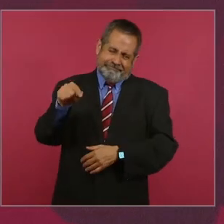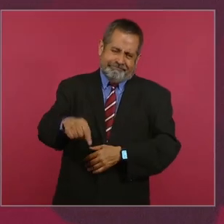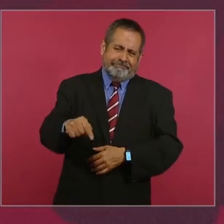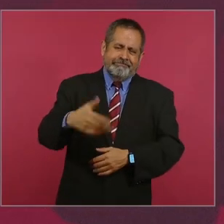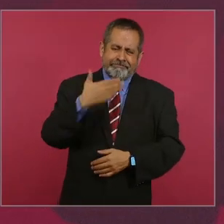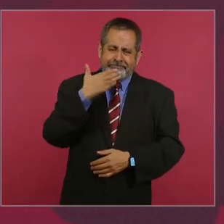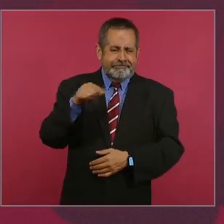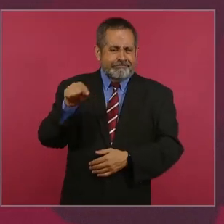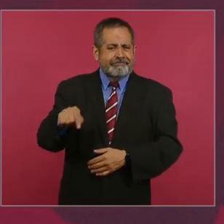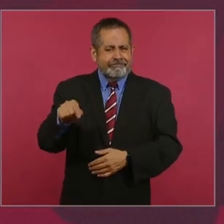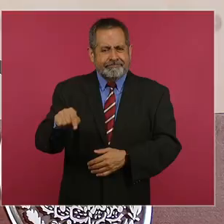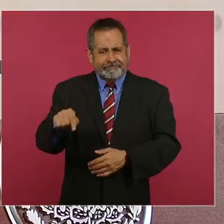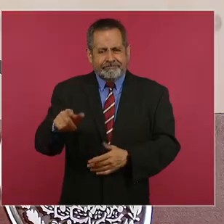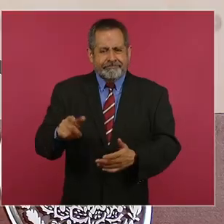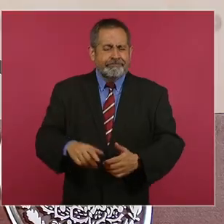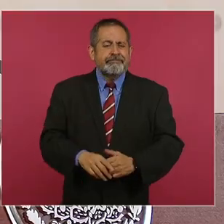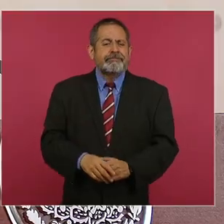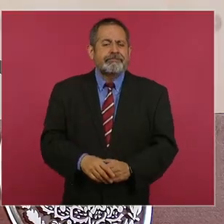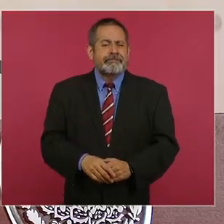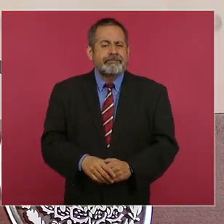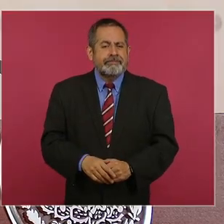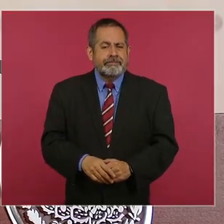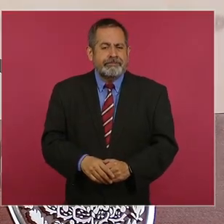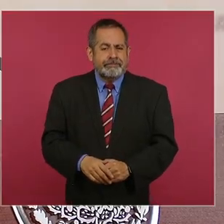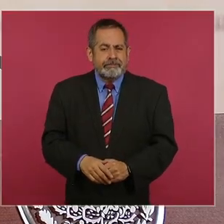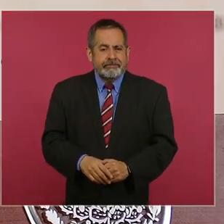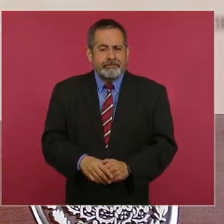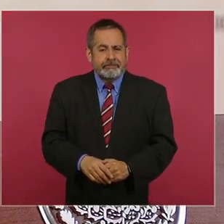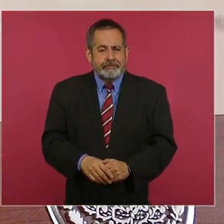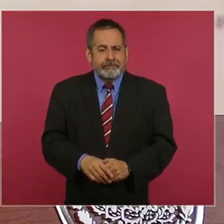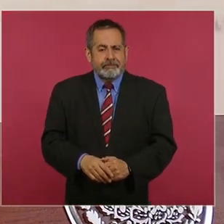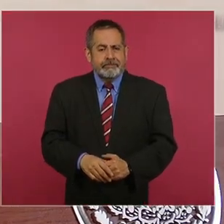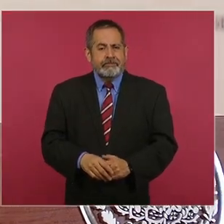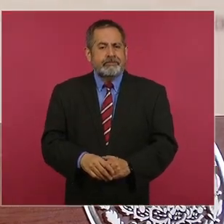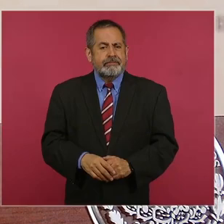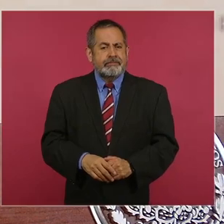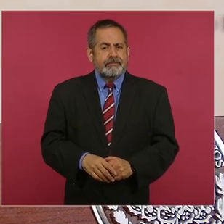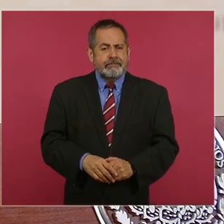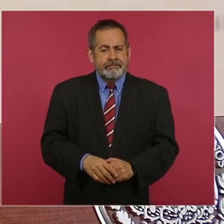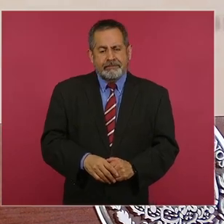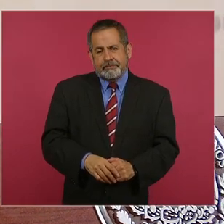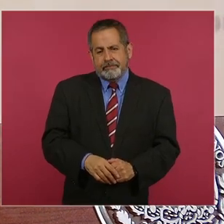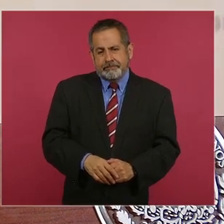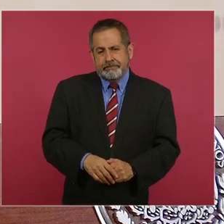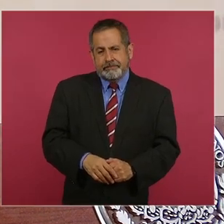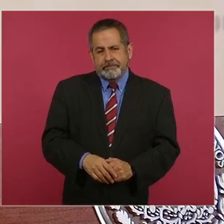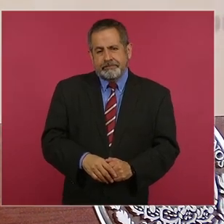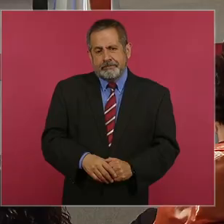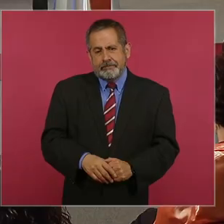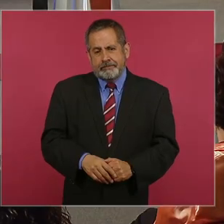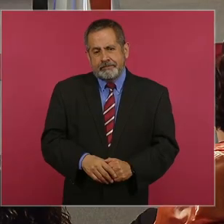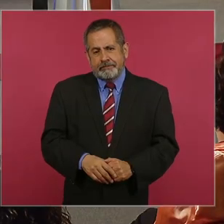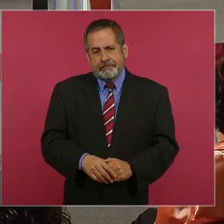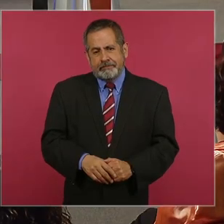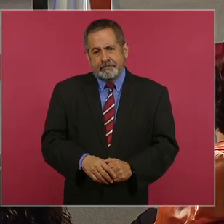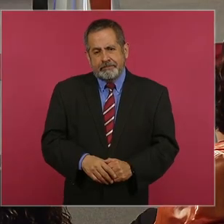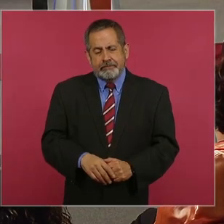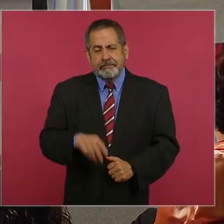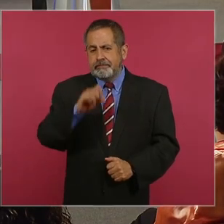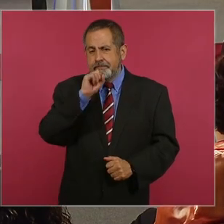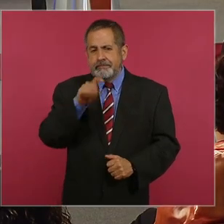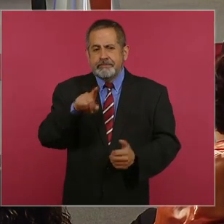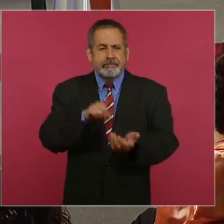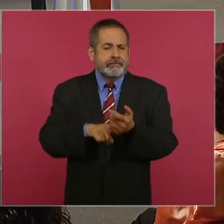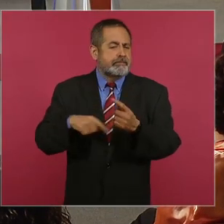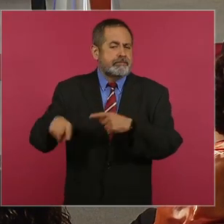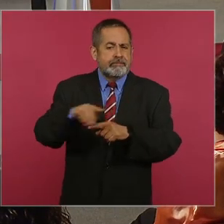Y sí, también el dueño del